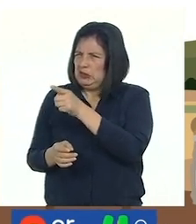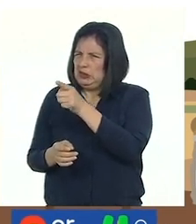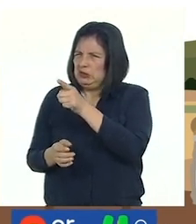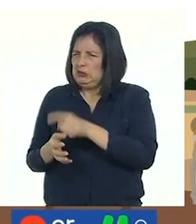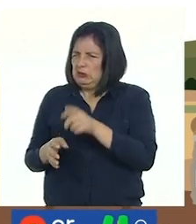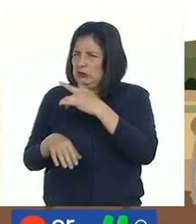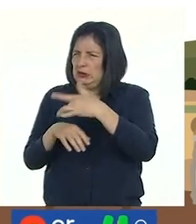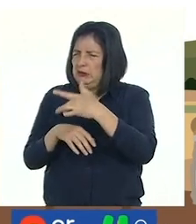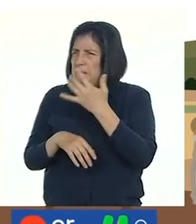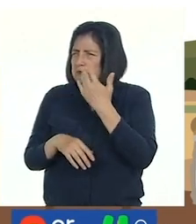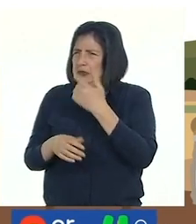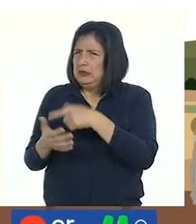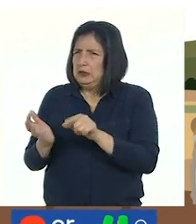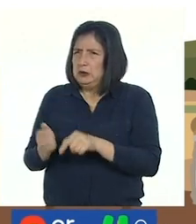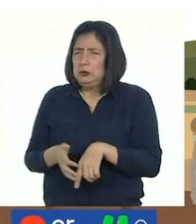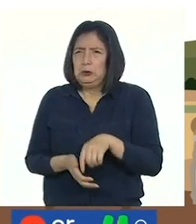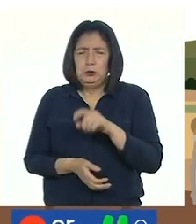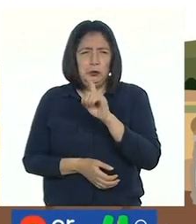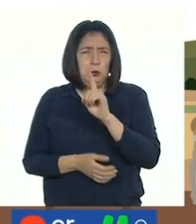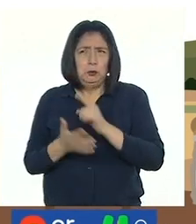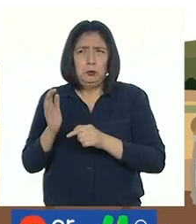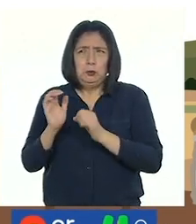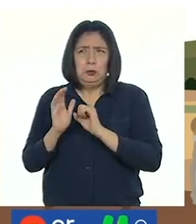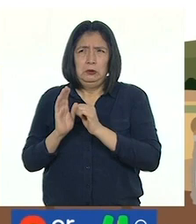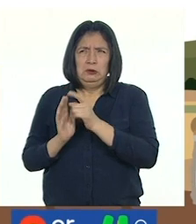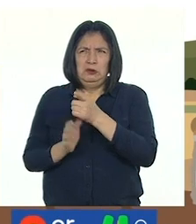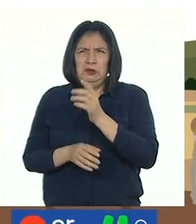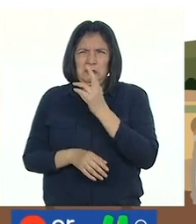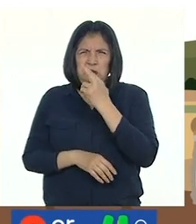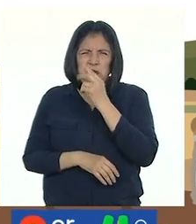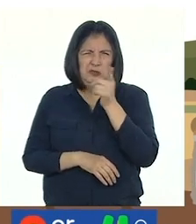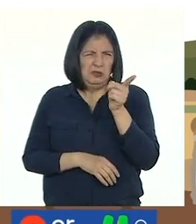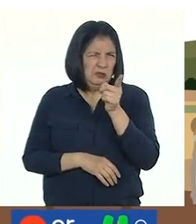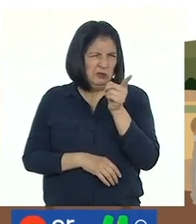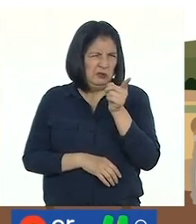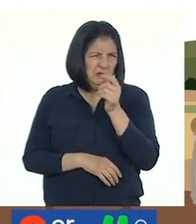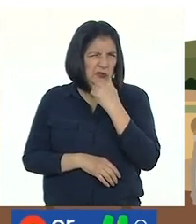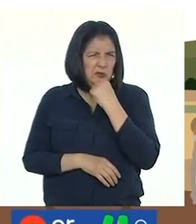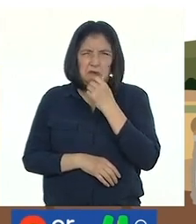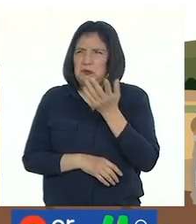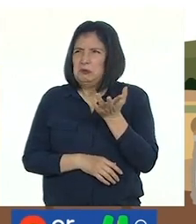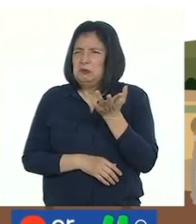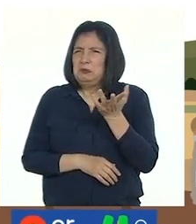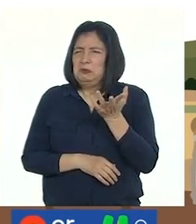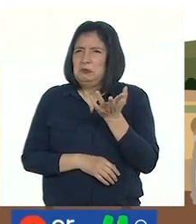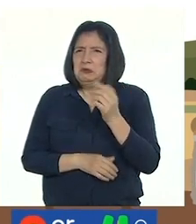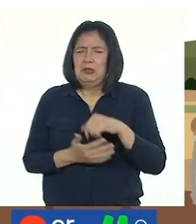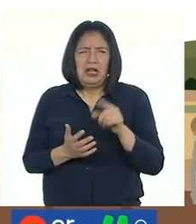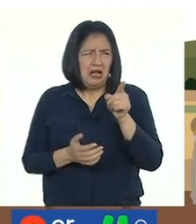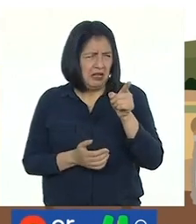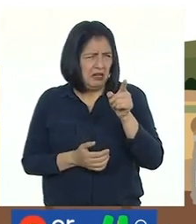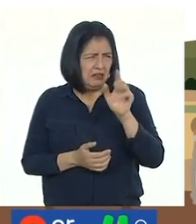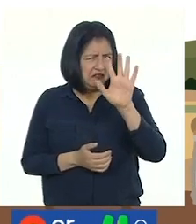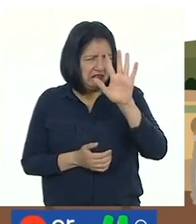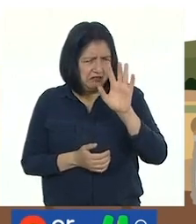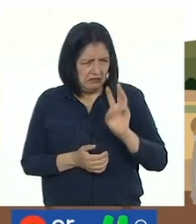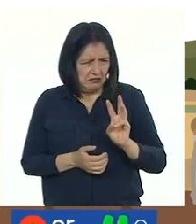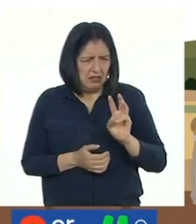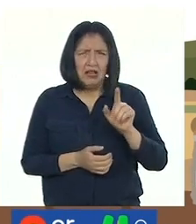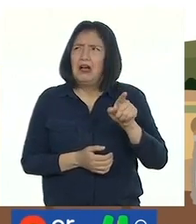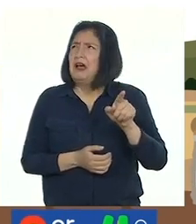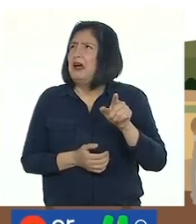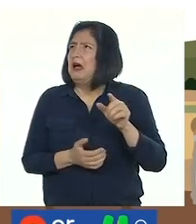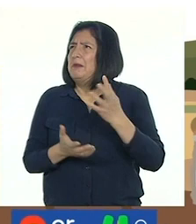gráfico? Parece ser uno de sus símbolos extraños. ¡Oh! Es un símbolo para